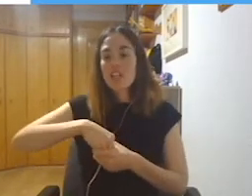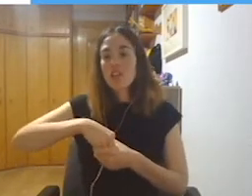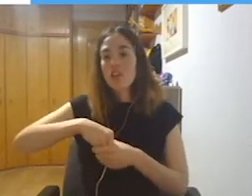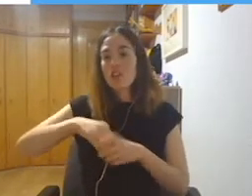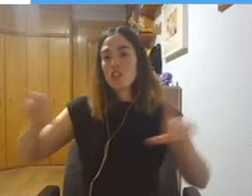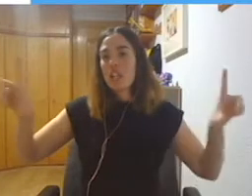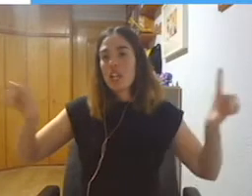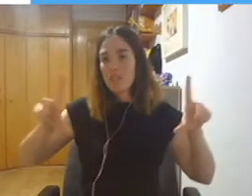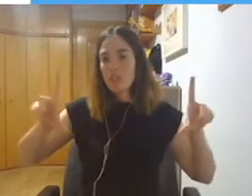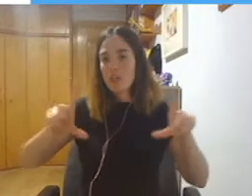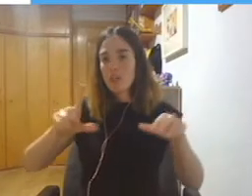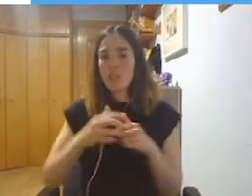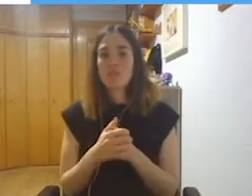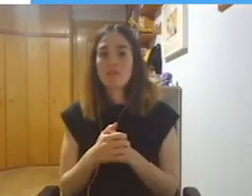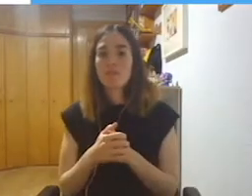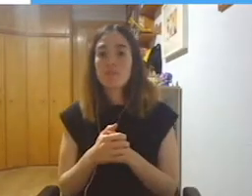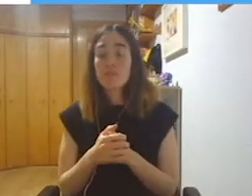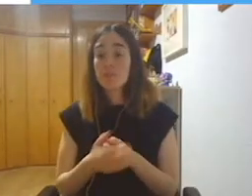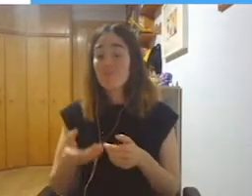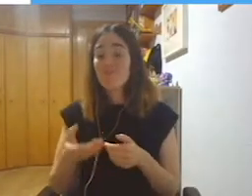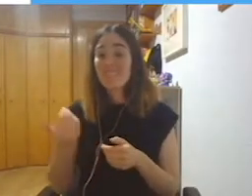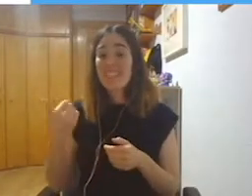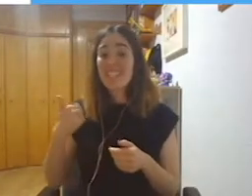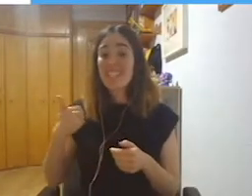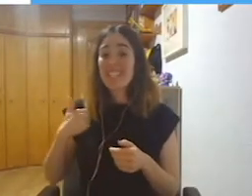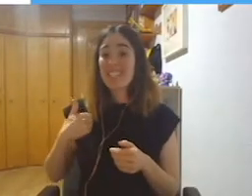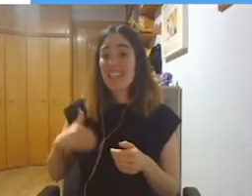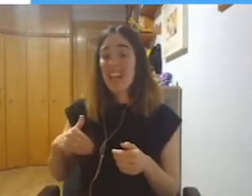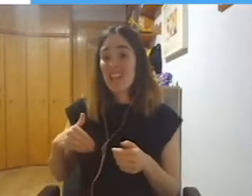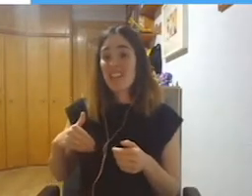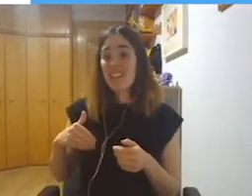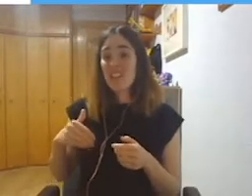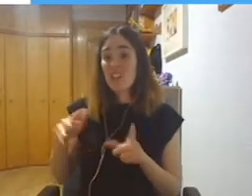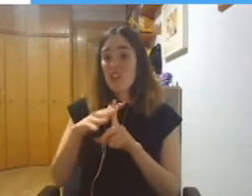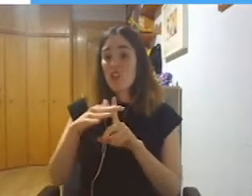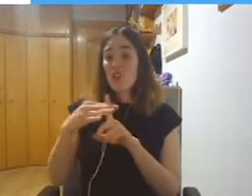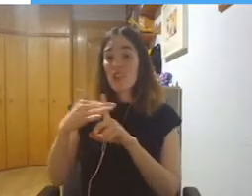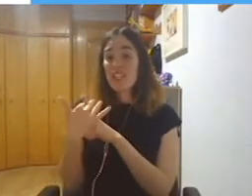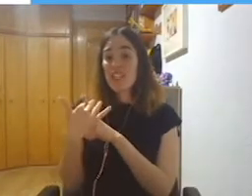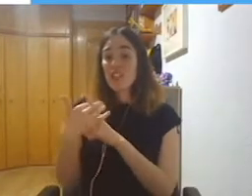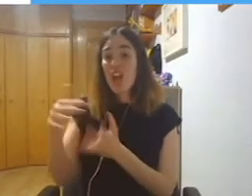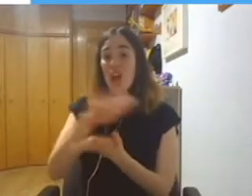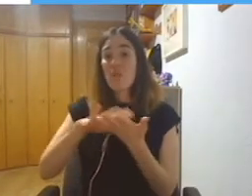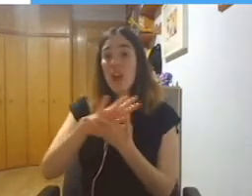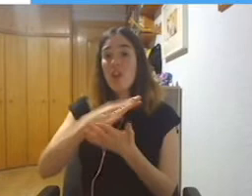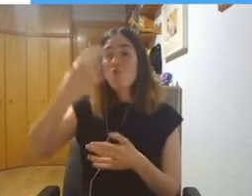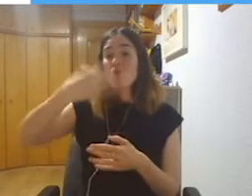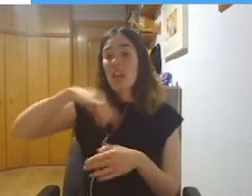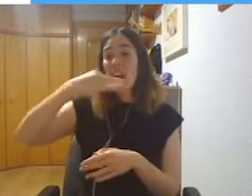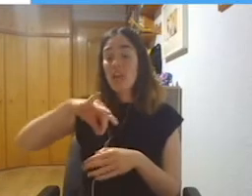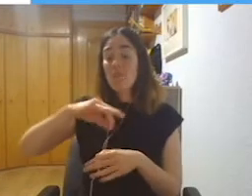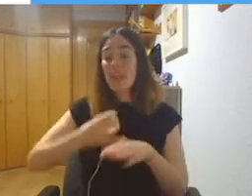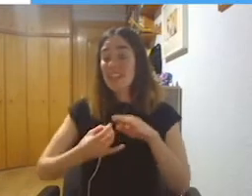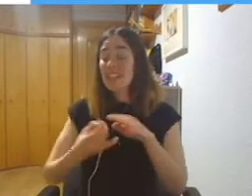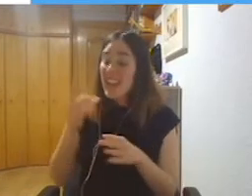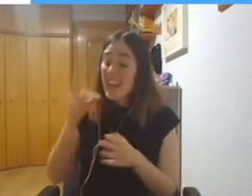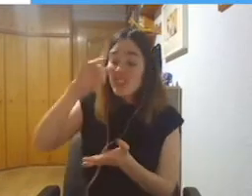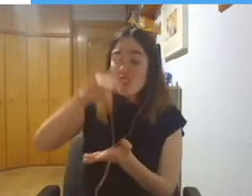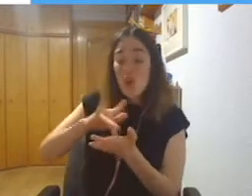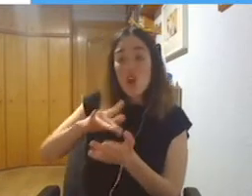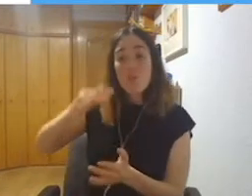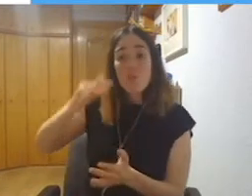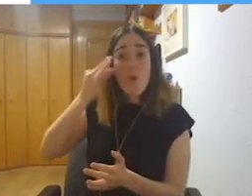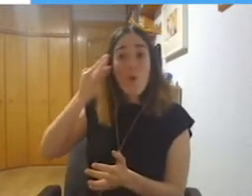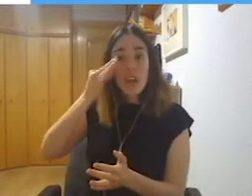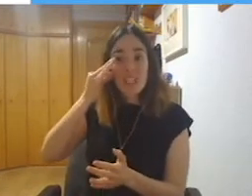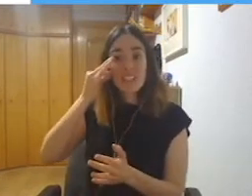televisiones. Dentro de eso ya estamos hablando ya no solamente de cuántas veces aparecen las mujeres,